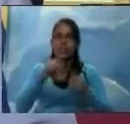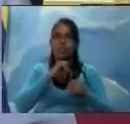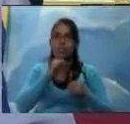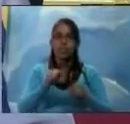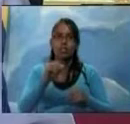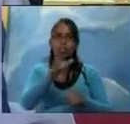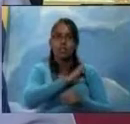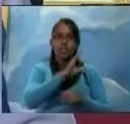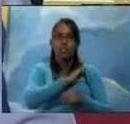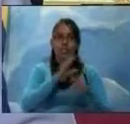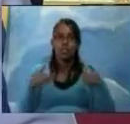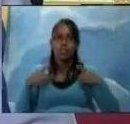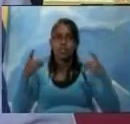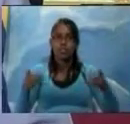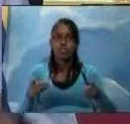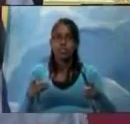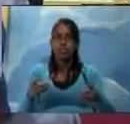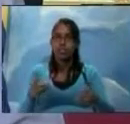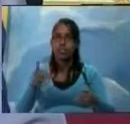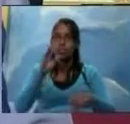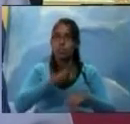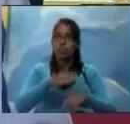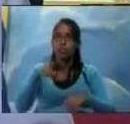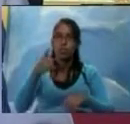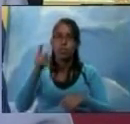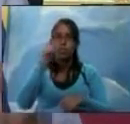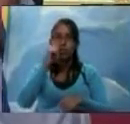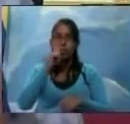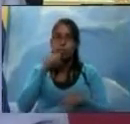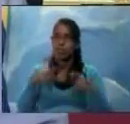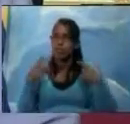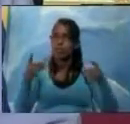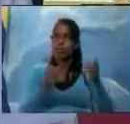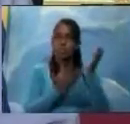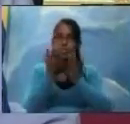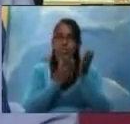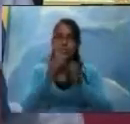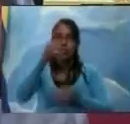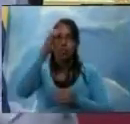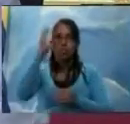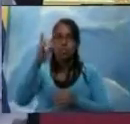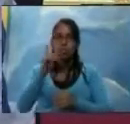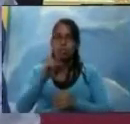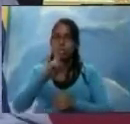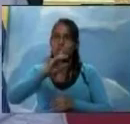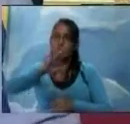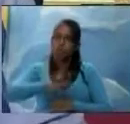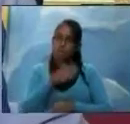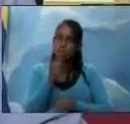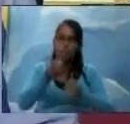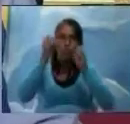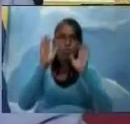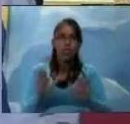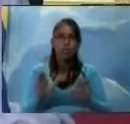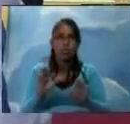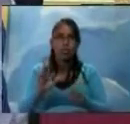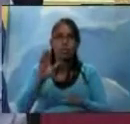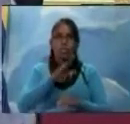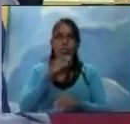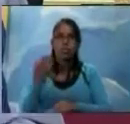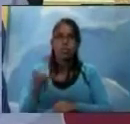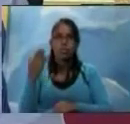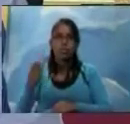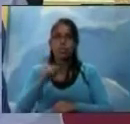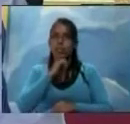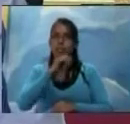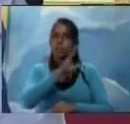tomar decisiones. Decisiones porque cuando el hombre se decide en servirle a Dios, no va a poner obstáculos. Lo importante